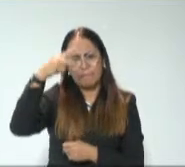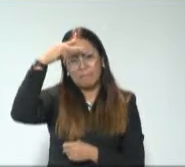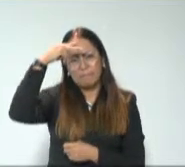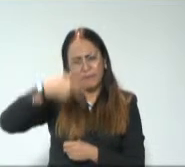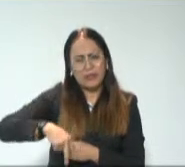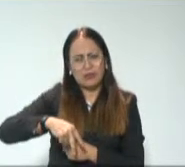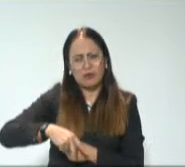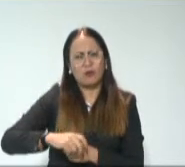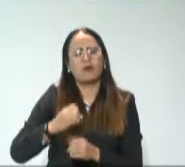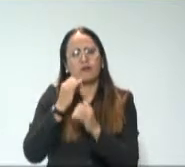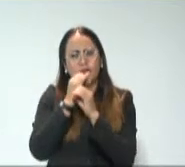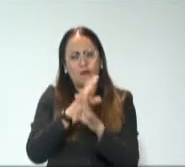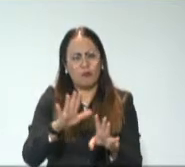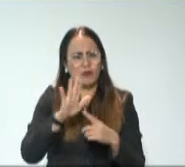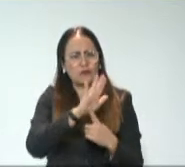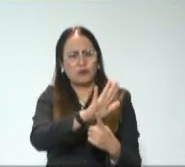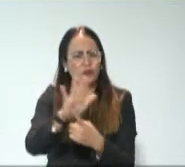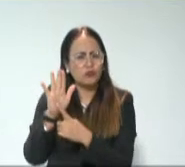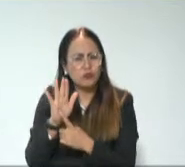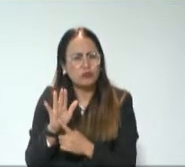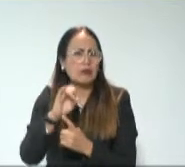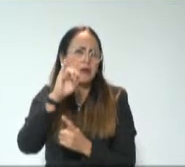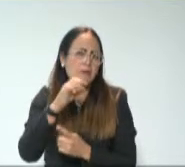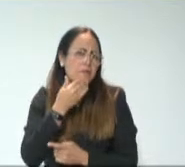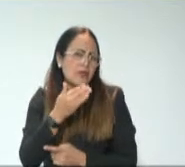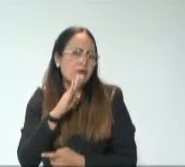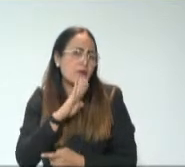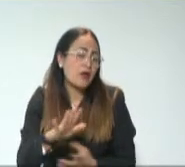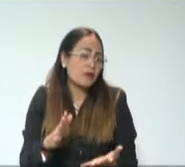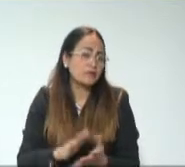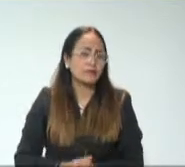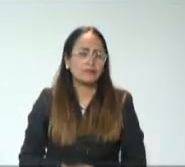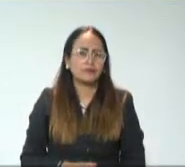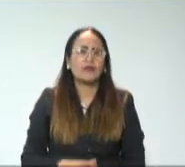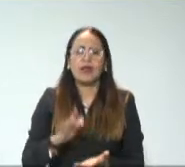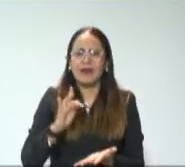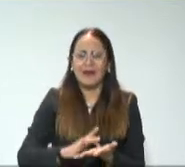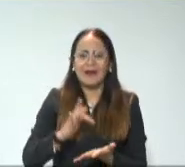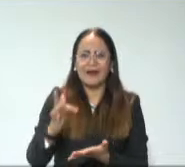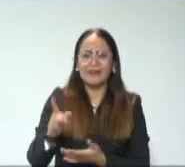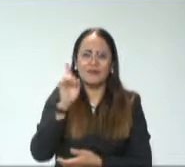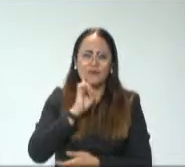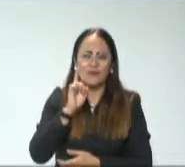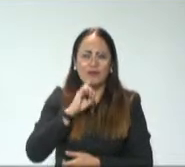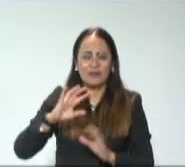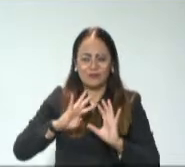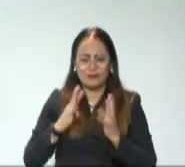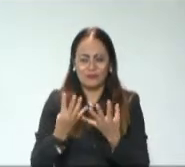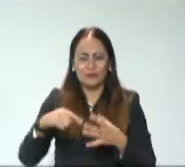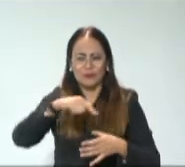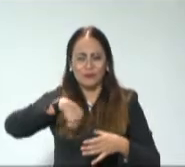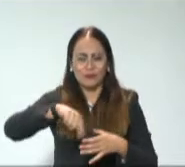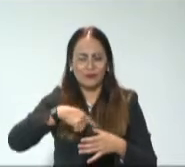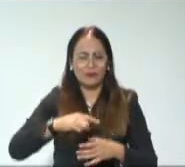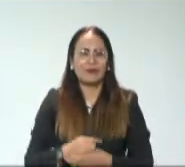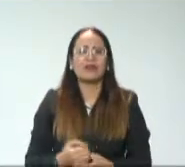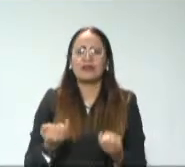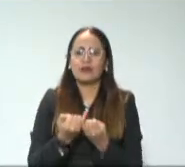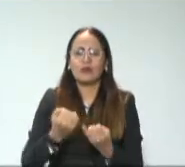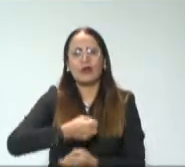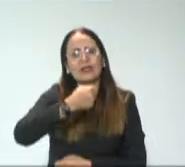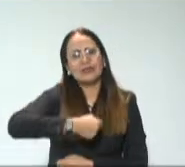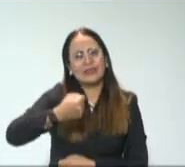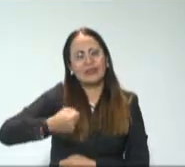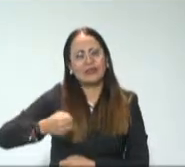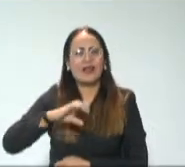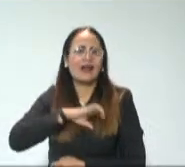transparencia en pandemia Sí muchas gracias comisionada y un gusto También saludar desde acá a mi